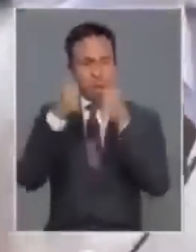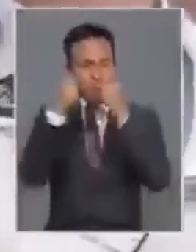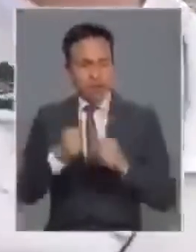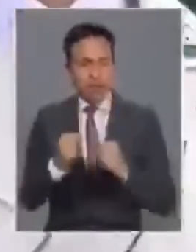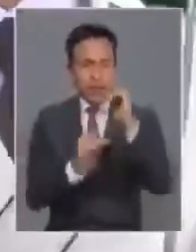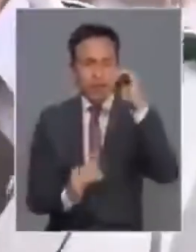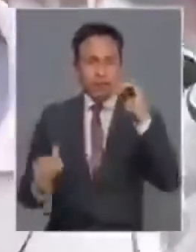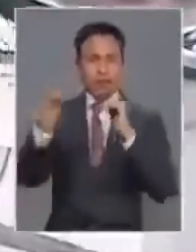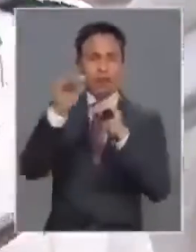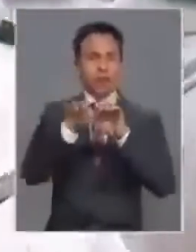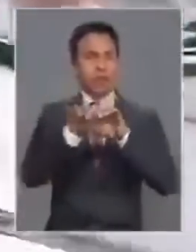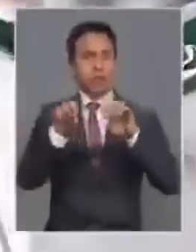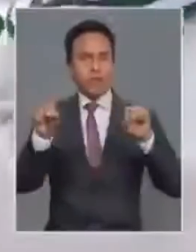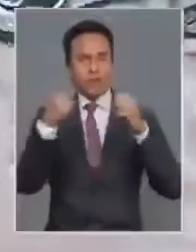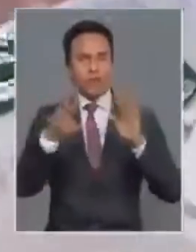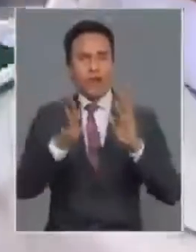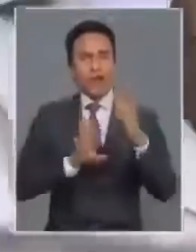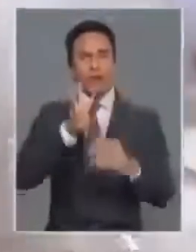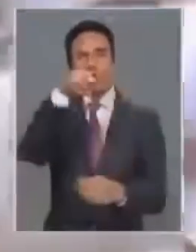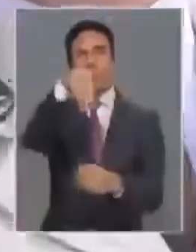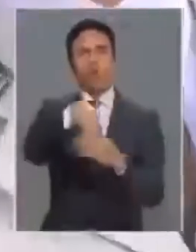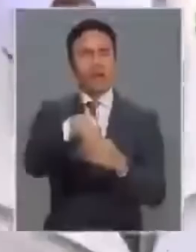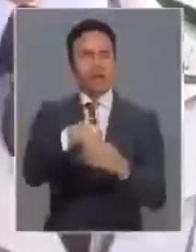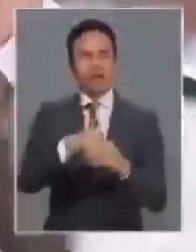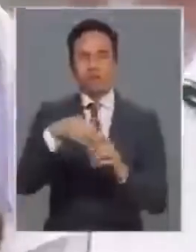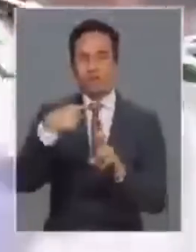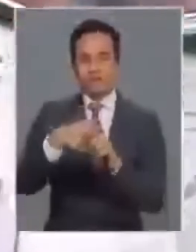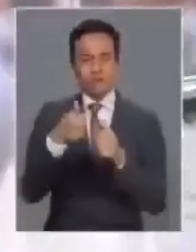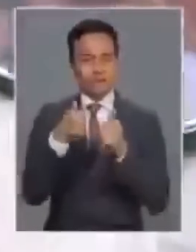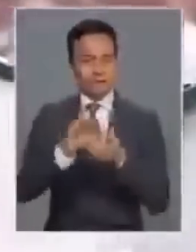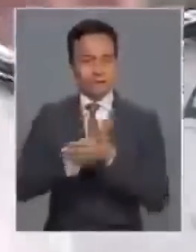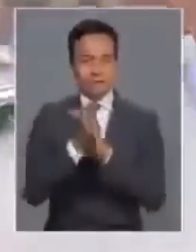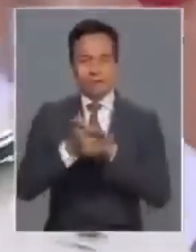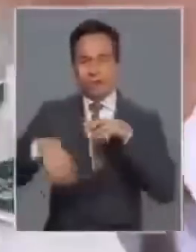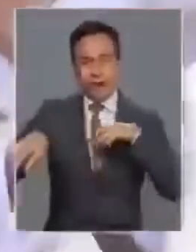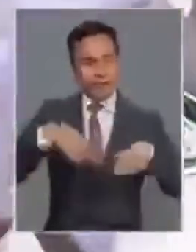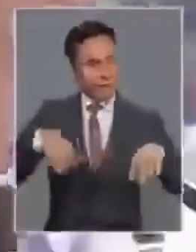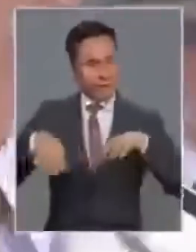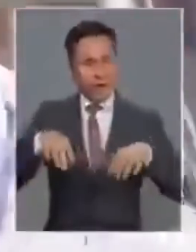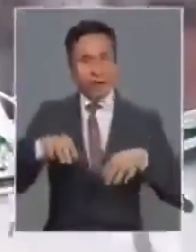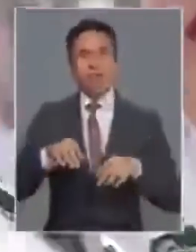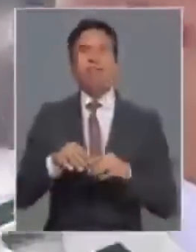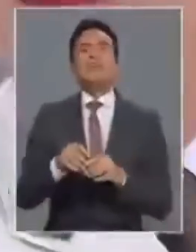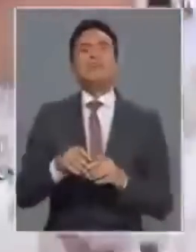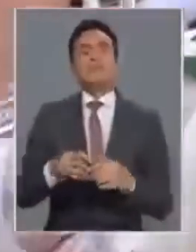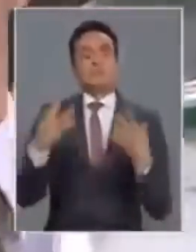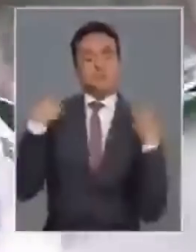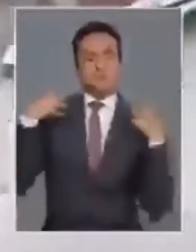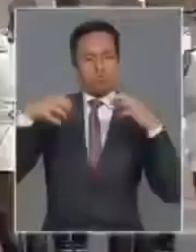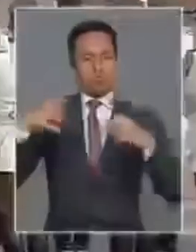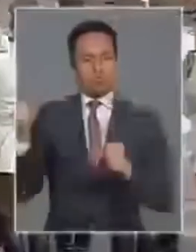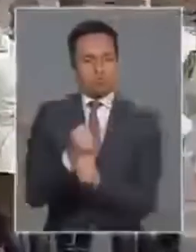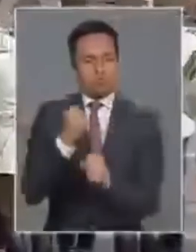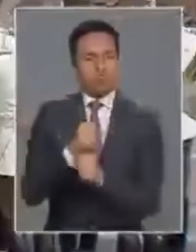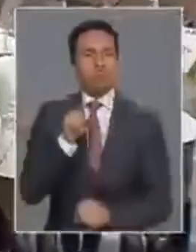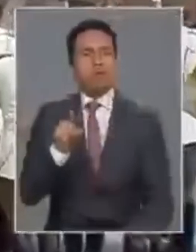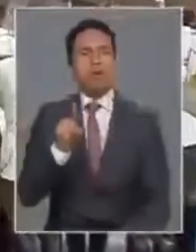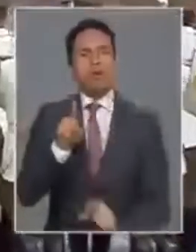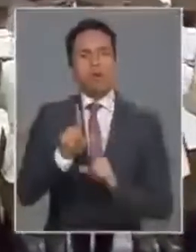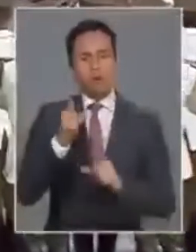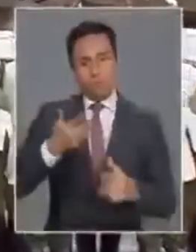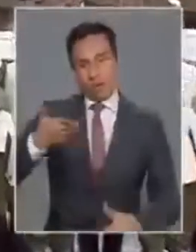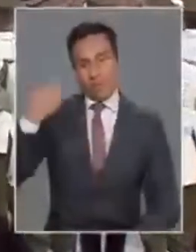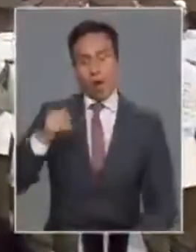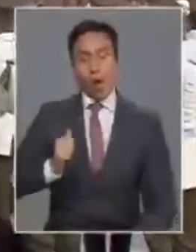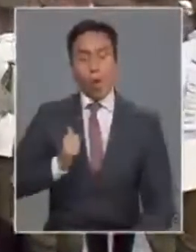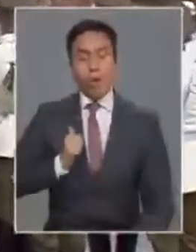elevado compromiso, se ha incorporado de manera exitosa en todas las actividades, funciones y cargos. ¿Sí? En julio pasado, si yo